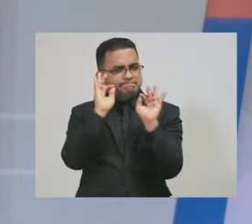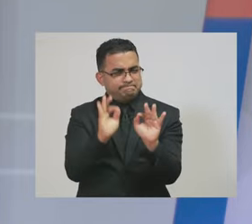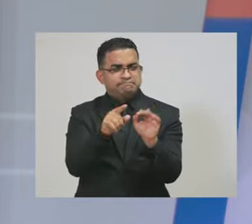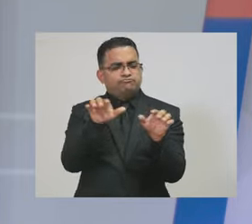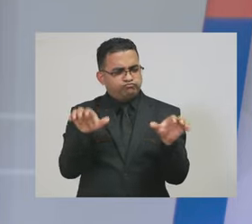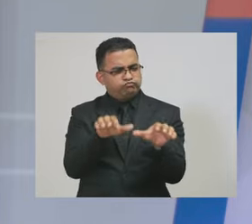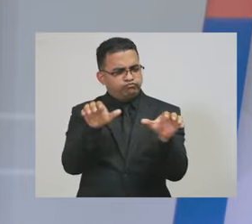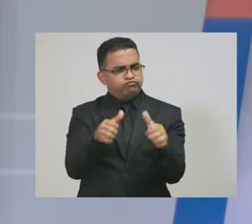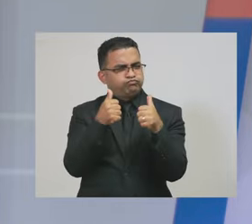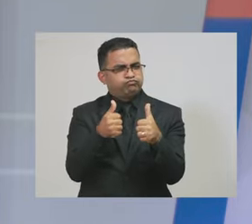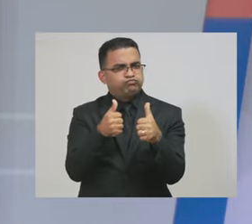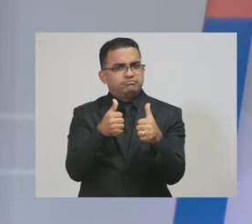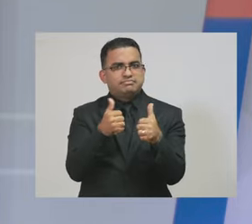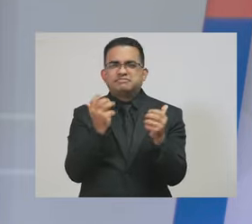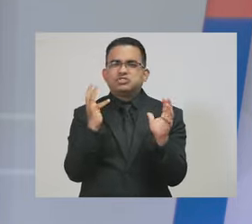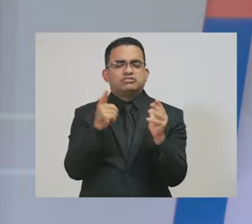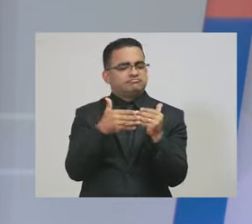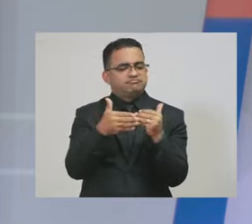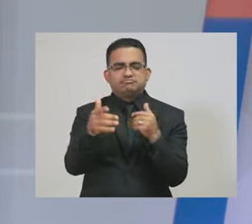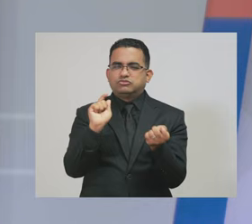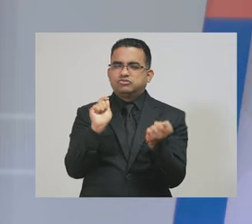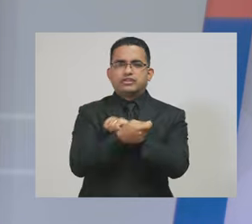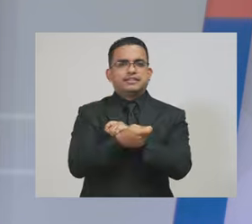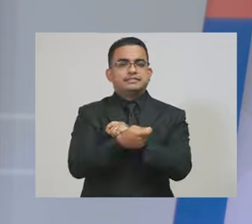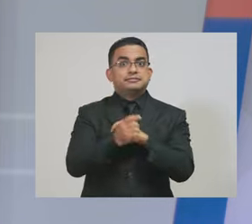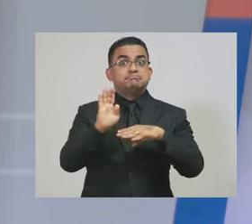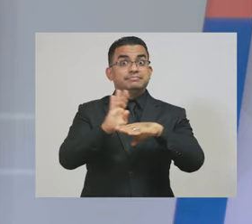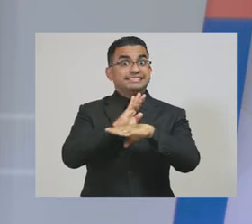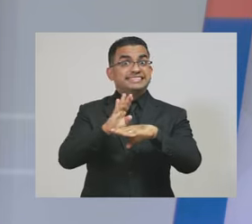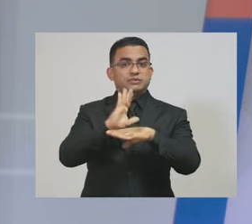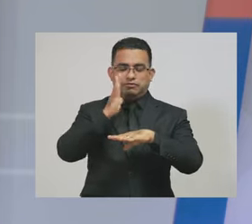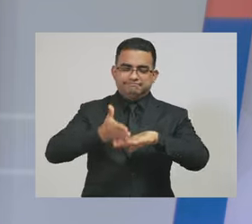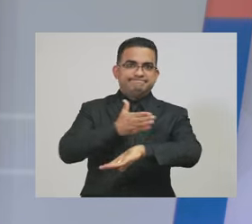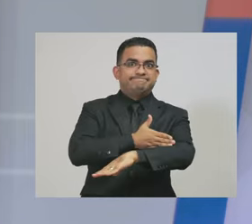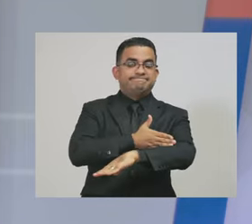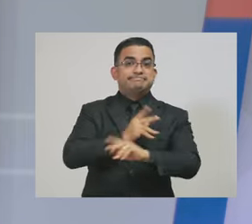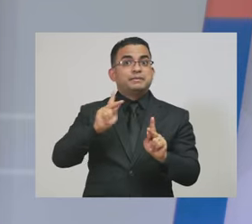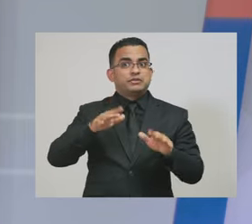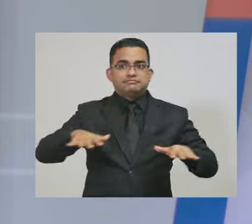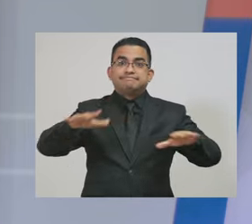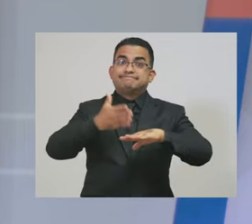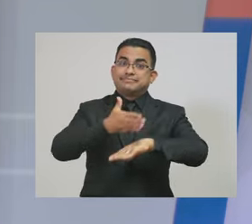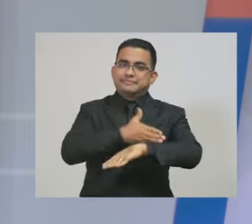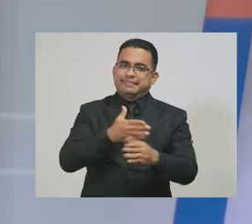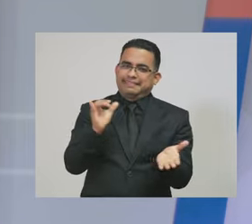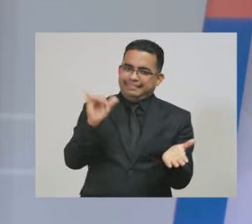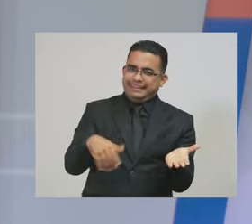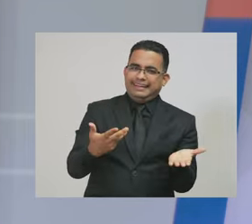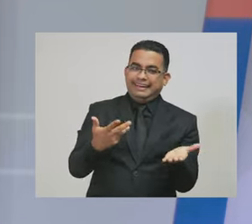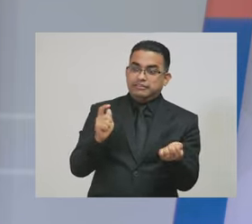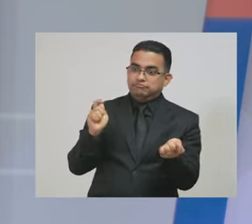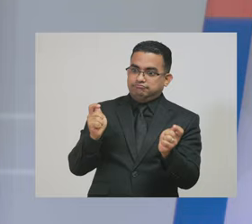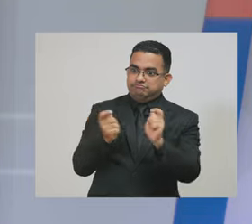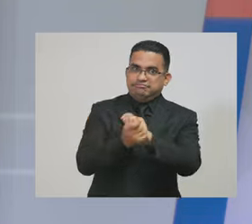bien y te irá bien solo haces bien y ahí vice al camp el cambio en ti en la institución